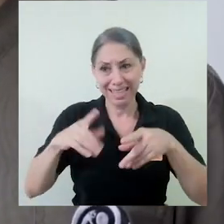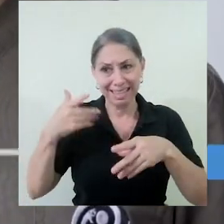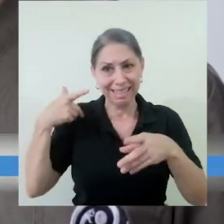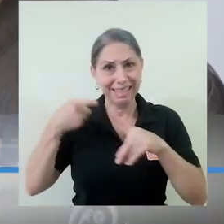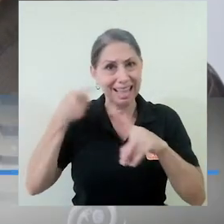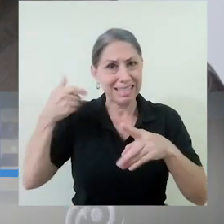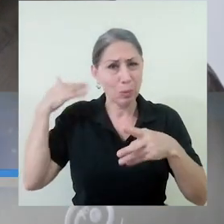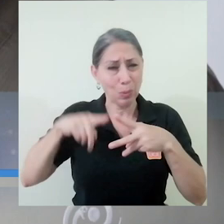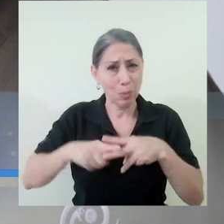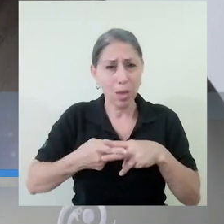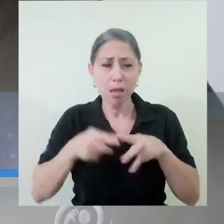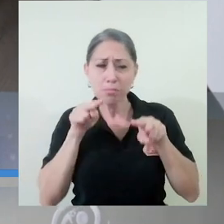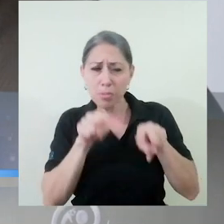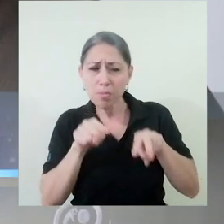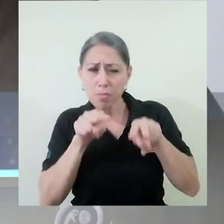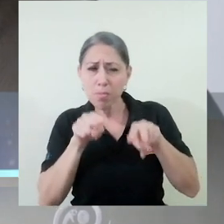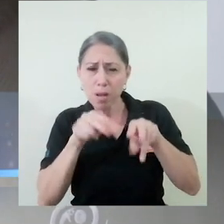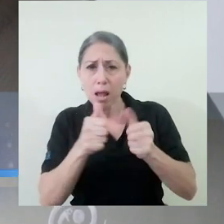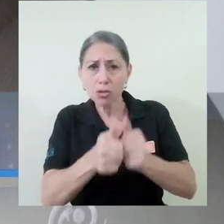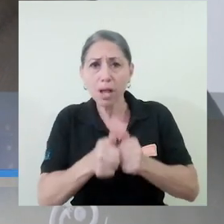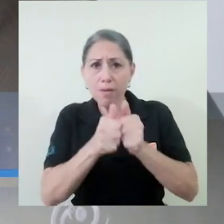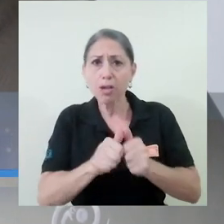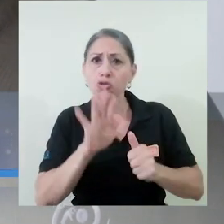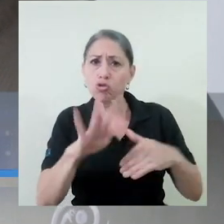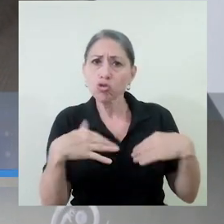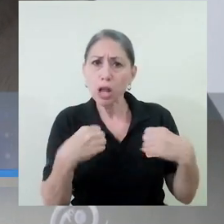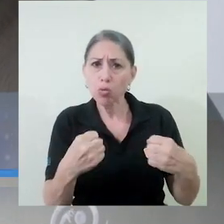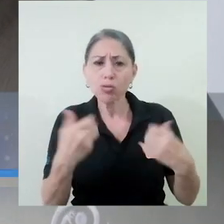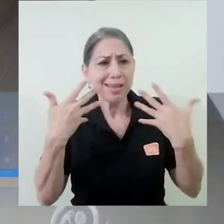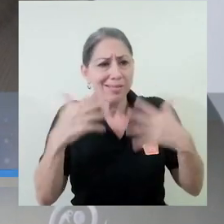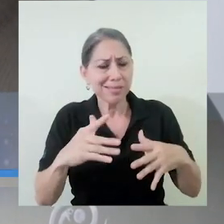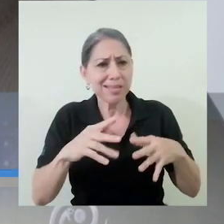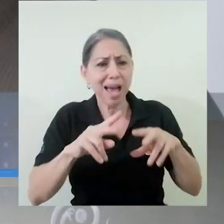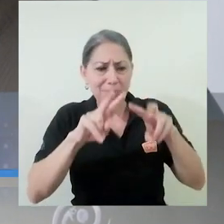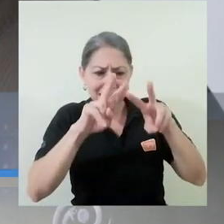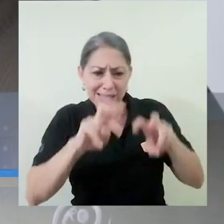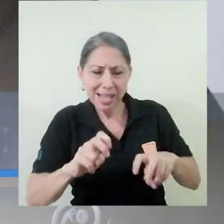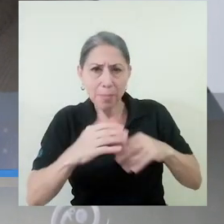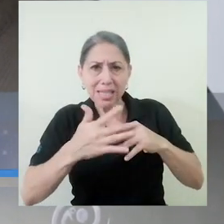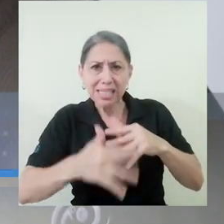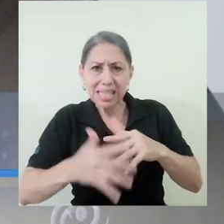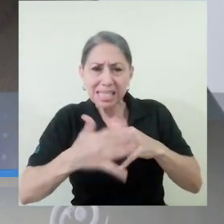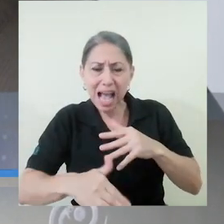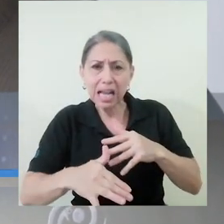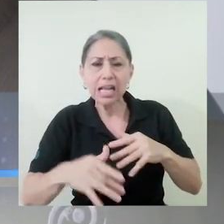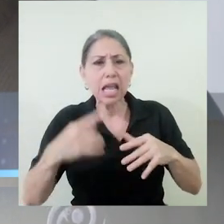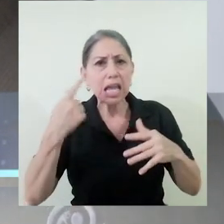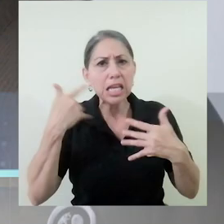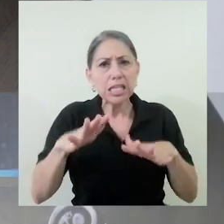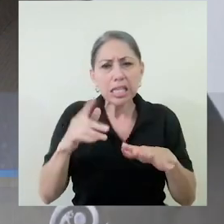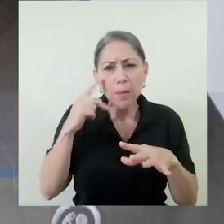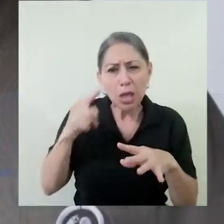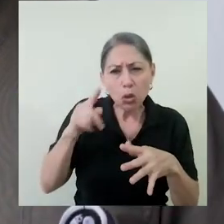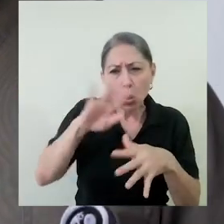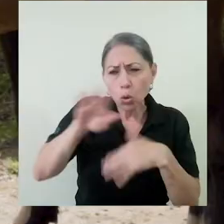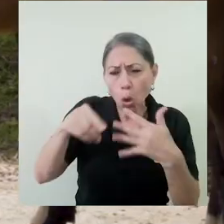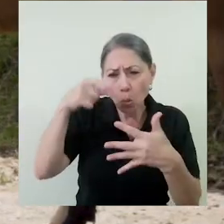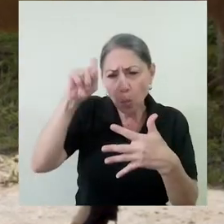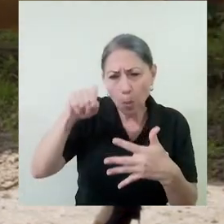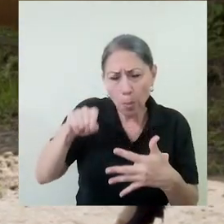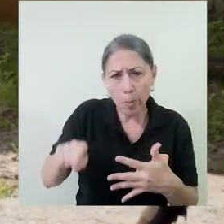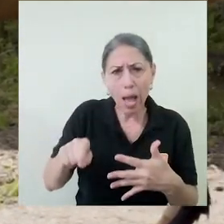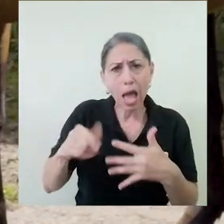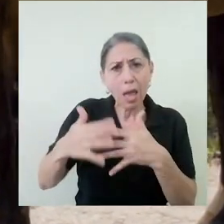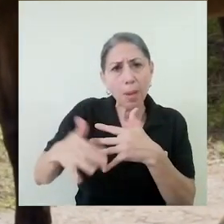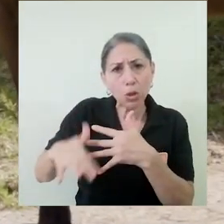los caballos se les vigiló muy de cerca el estado de salud. Estuvimos haciendo exámenes de sangre, vigilando todos los parámetros hematológicos,